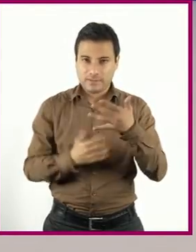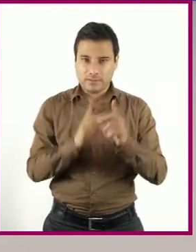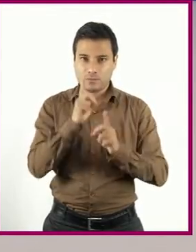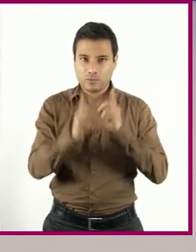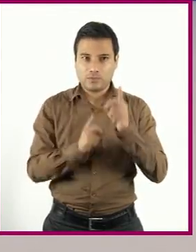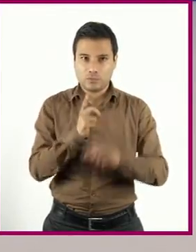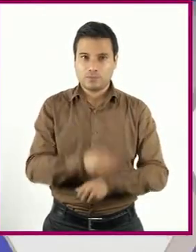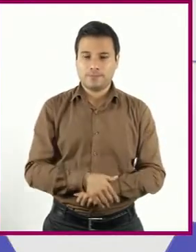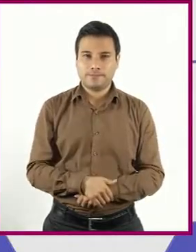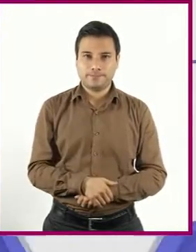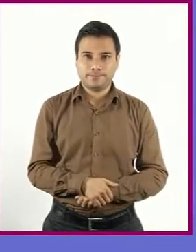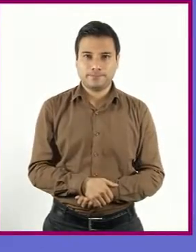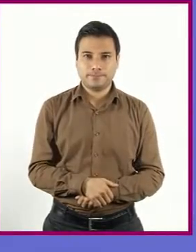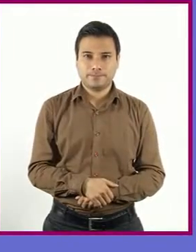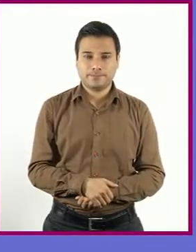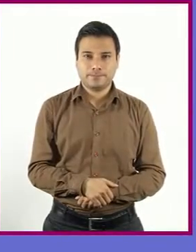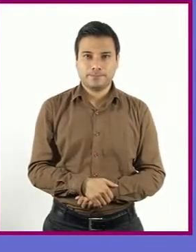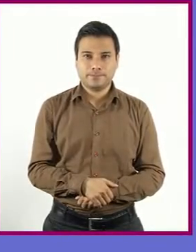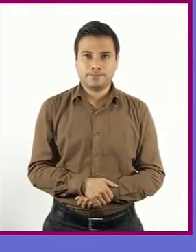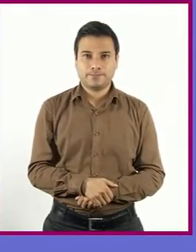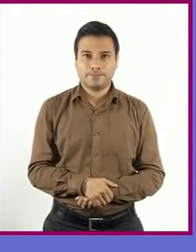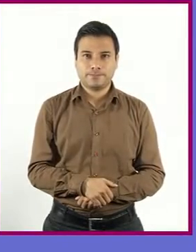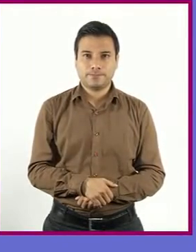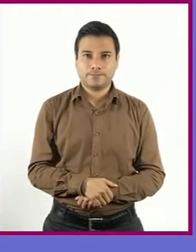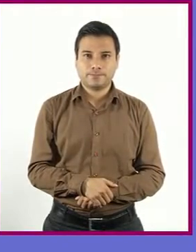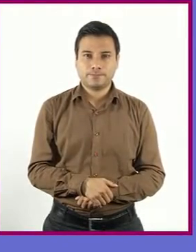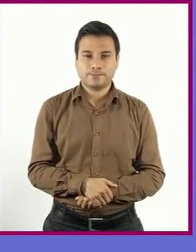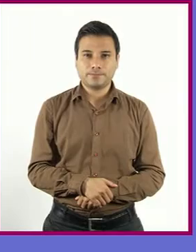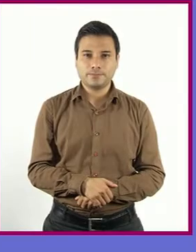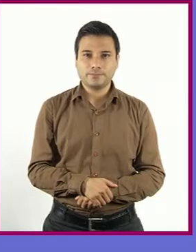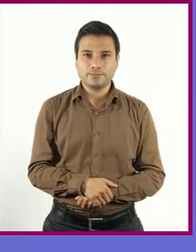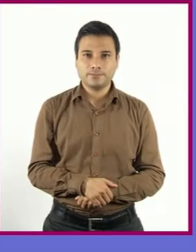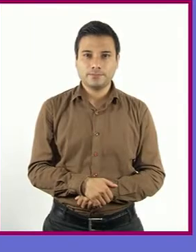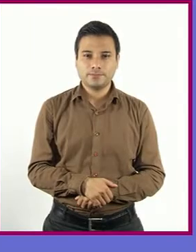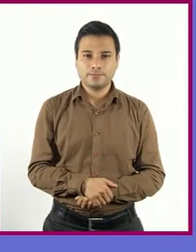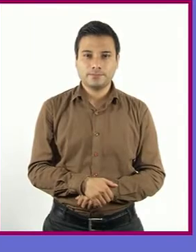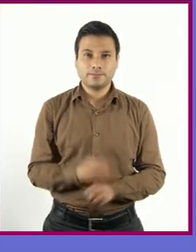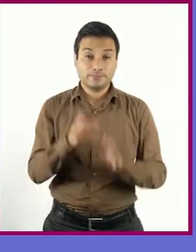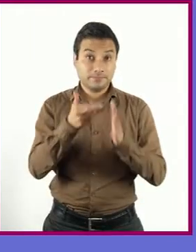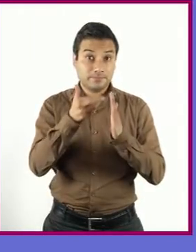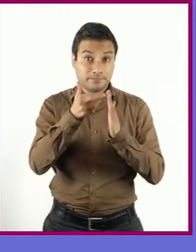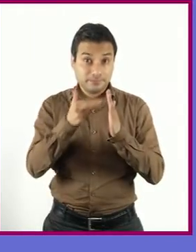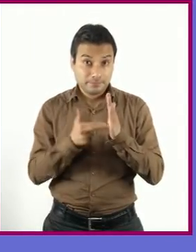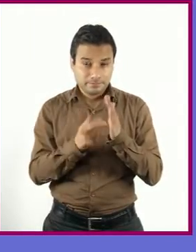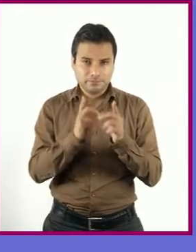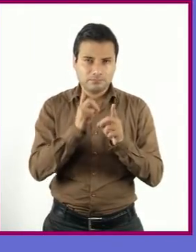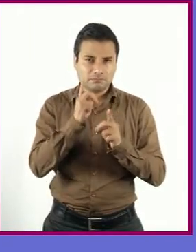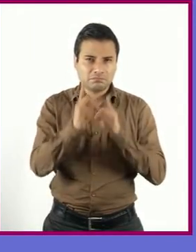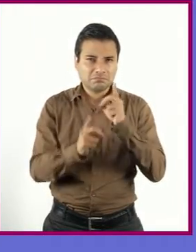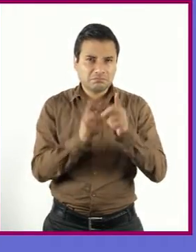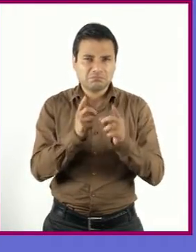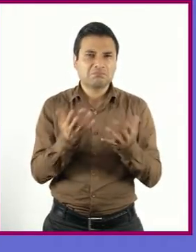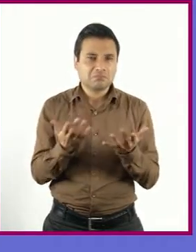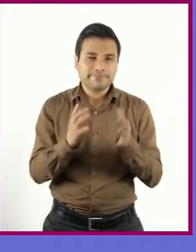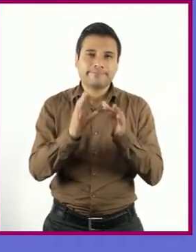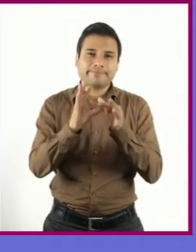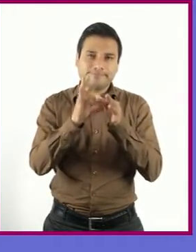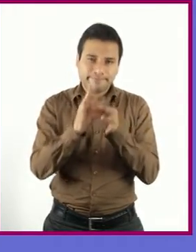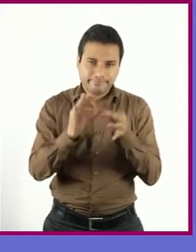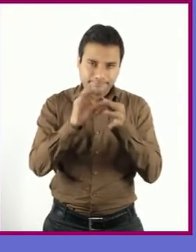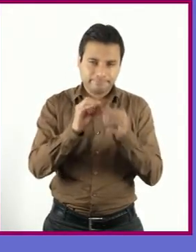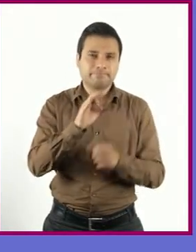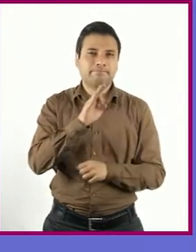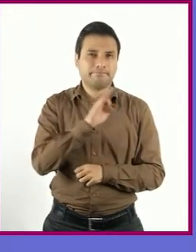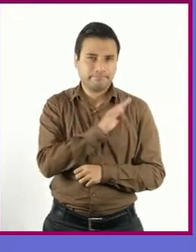reglamento. Los reglamentos deportivos explican cómo se juega, qué se puede hacer y qué no en cada